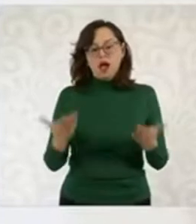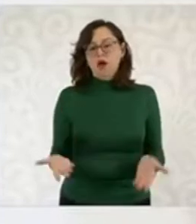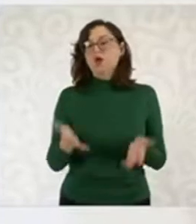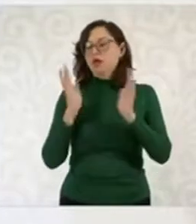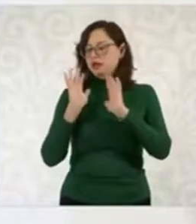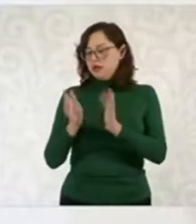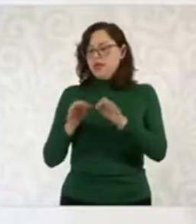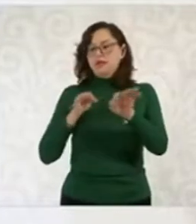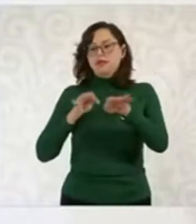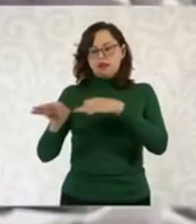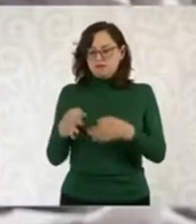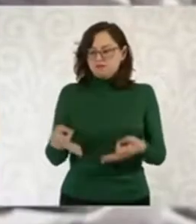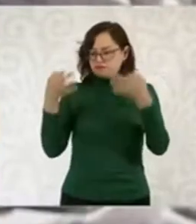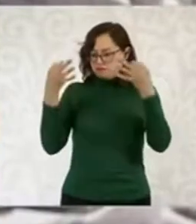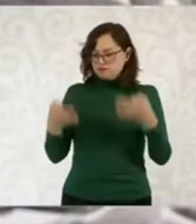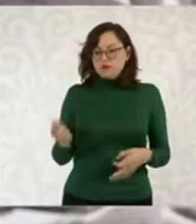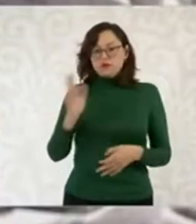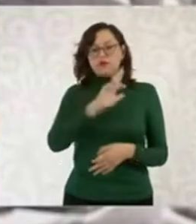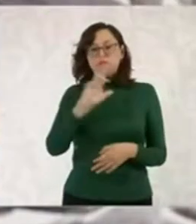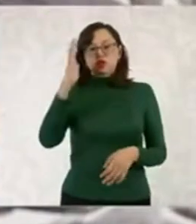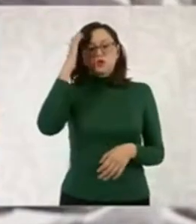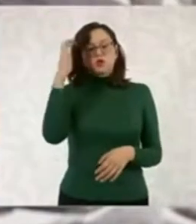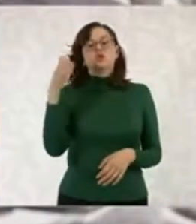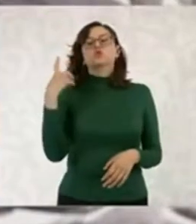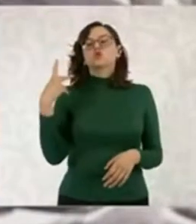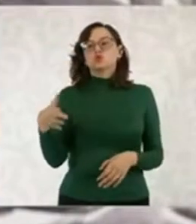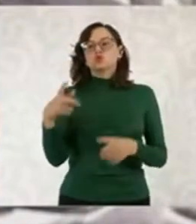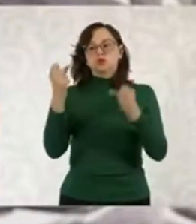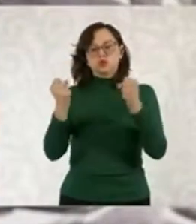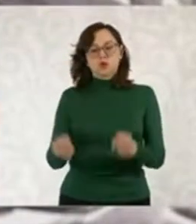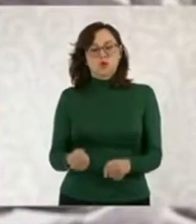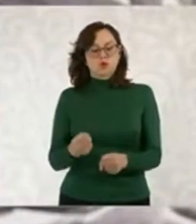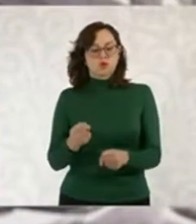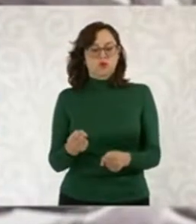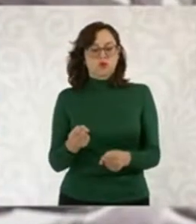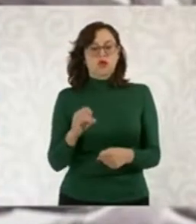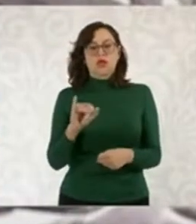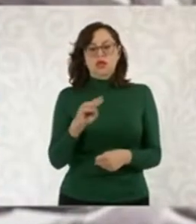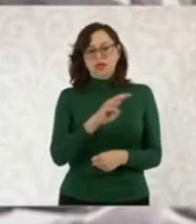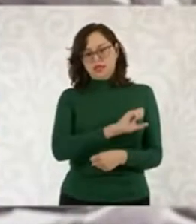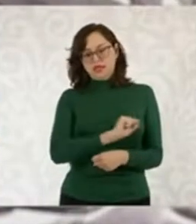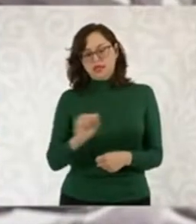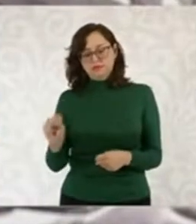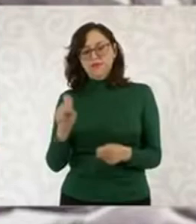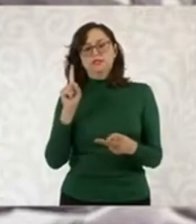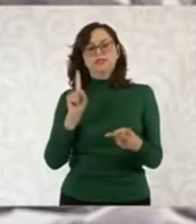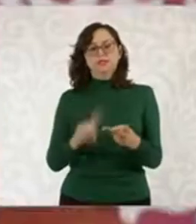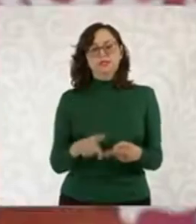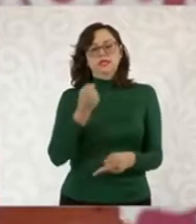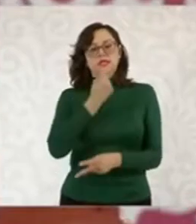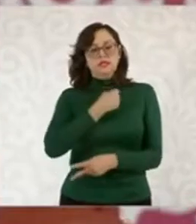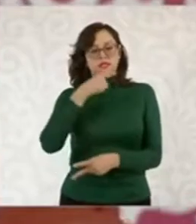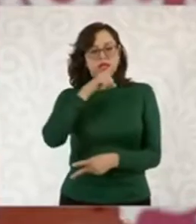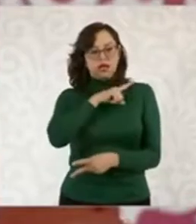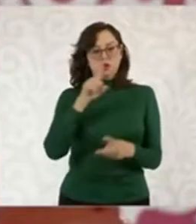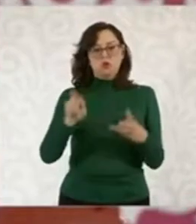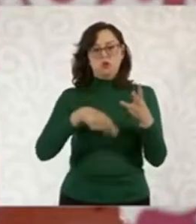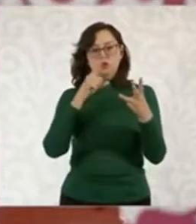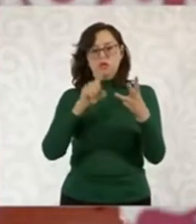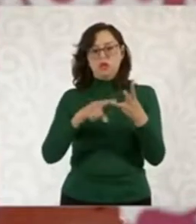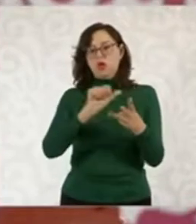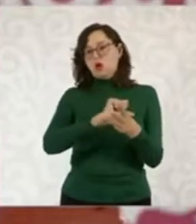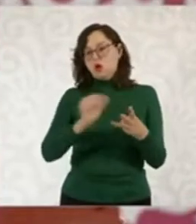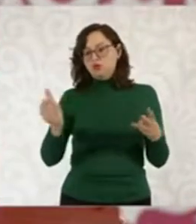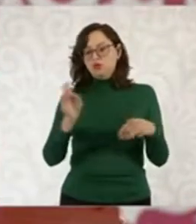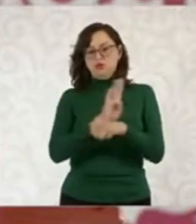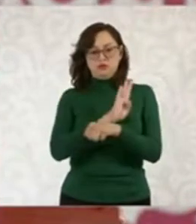trabajadoras y tienen derecho al seguro social, no solamente a la salud, sino a todos los beneficios del seguro social